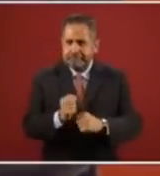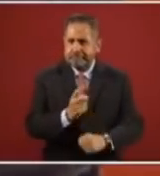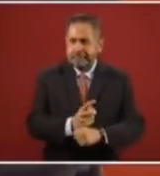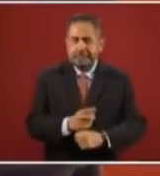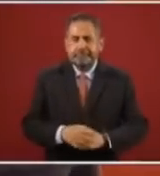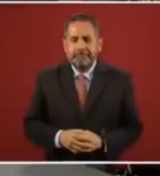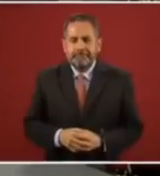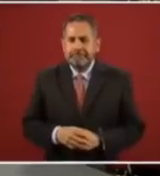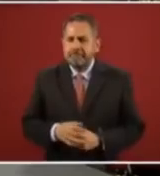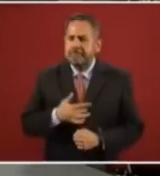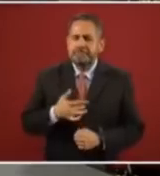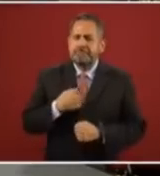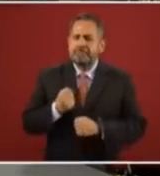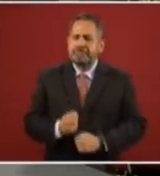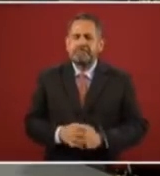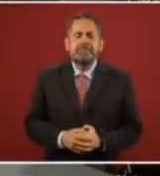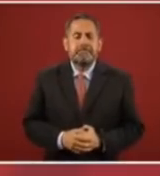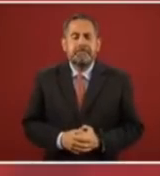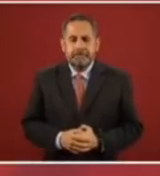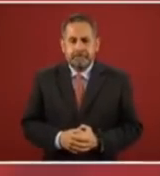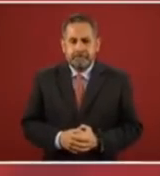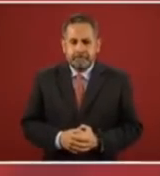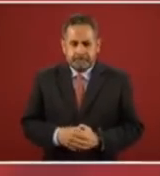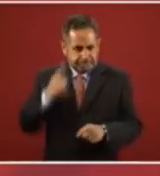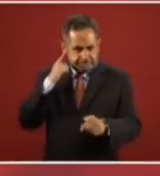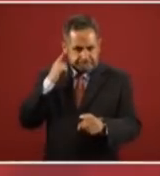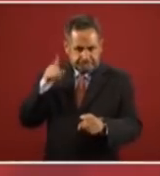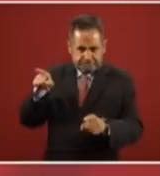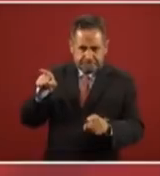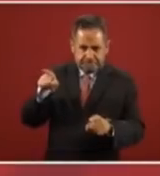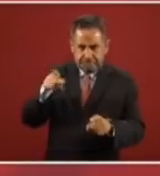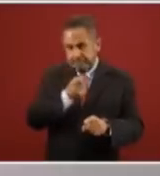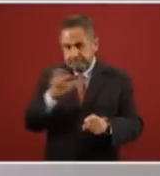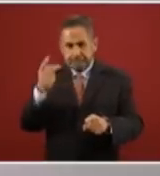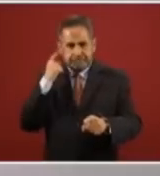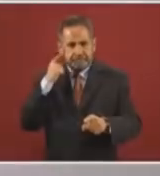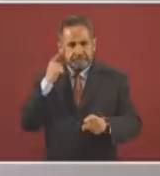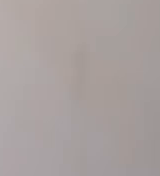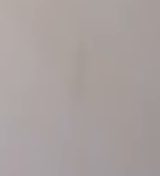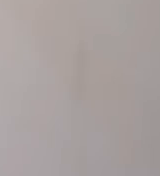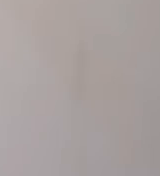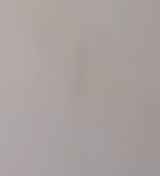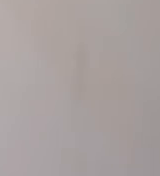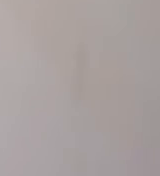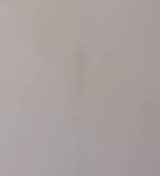Y seguramente me está escuchando, nos va a escuchar el